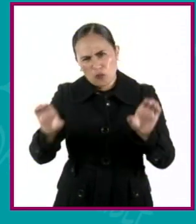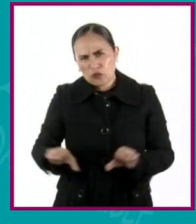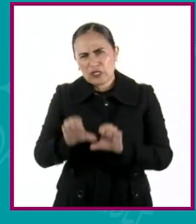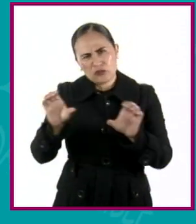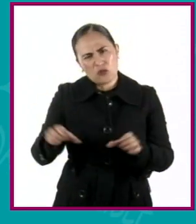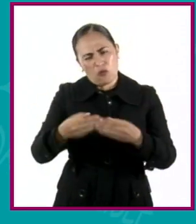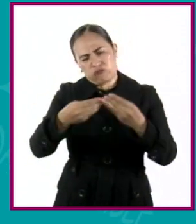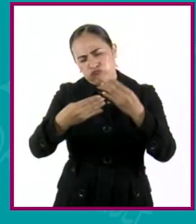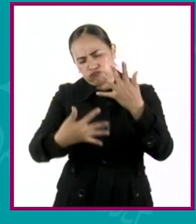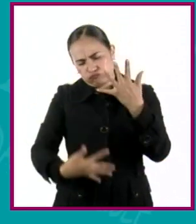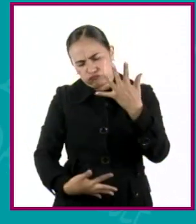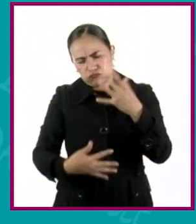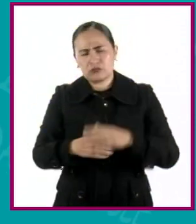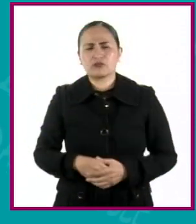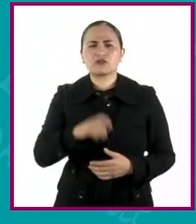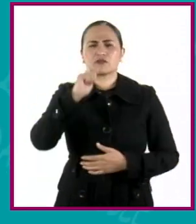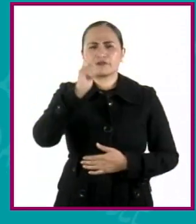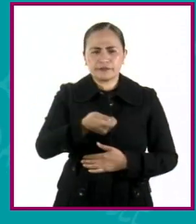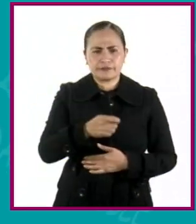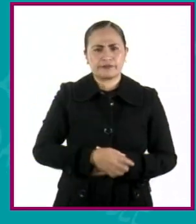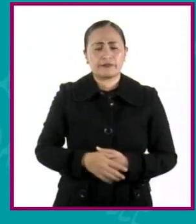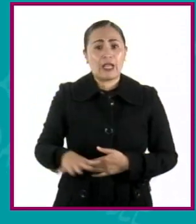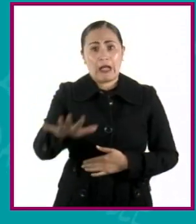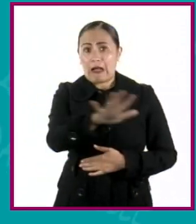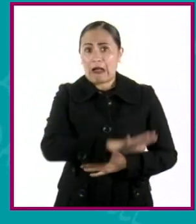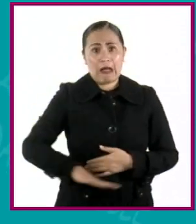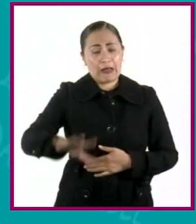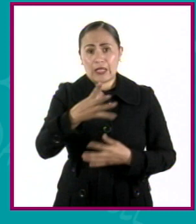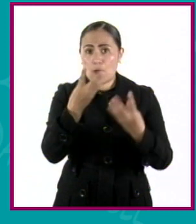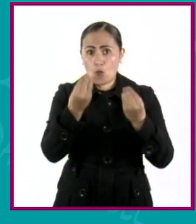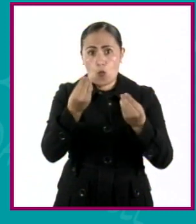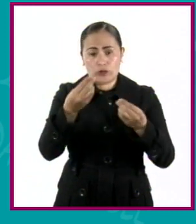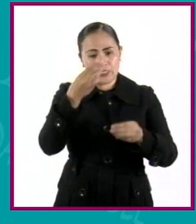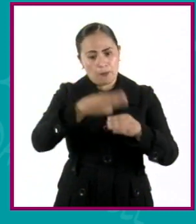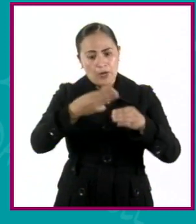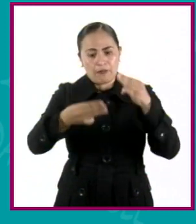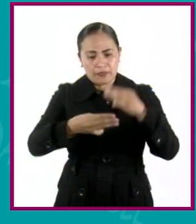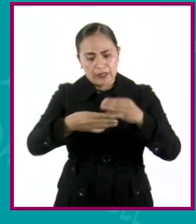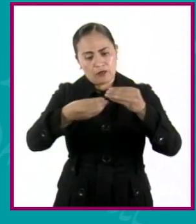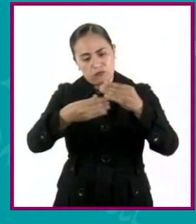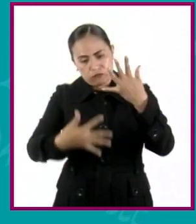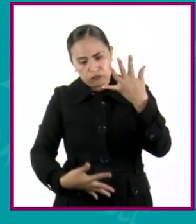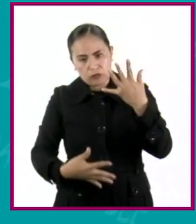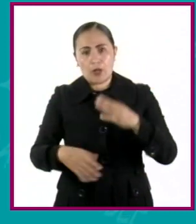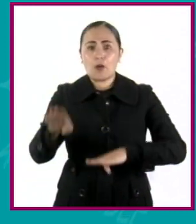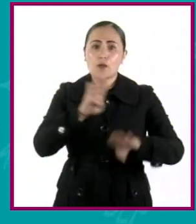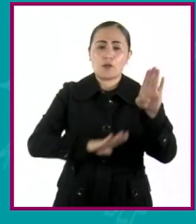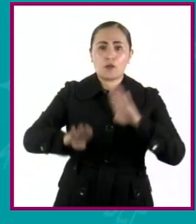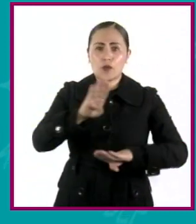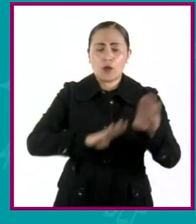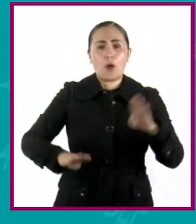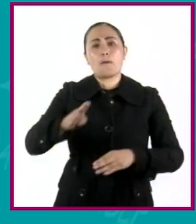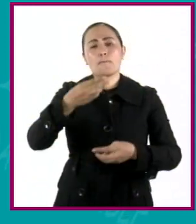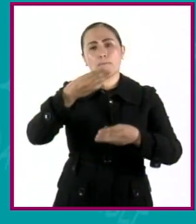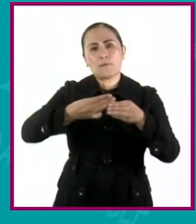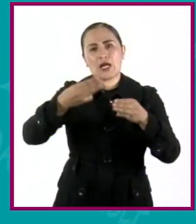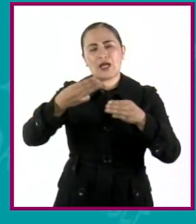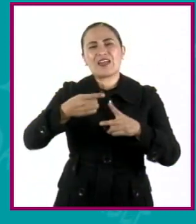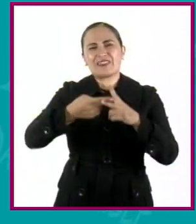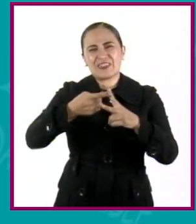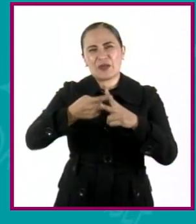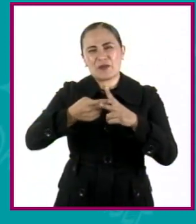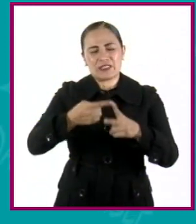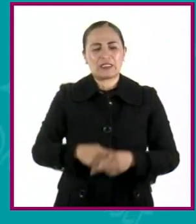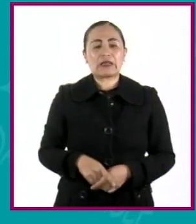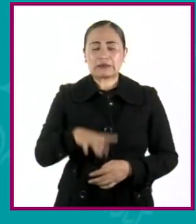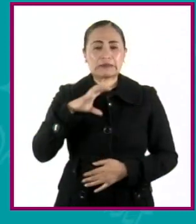otros. Conclusión, es un área multidisciplinaria. Las biomatemáticas son sin duda un campo atractivo y en